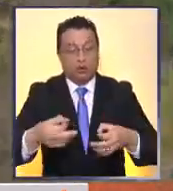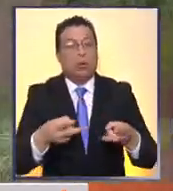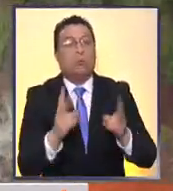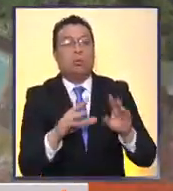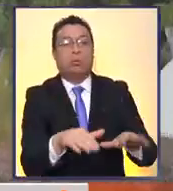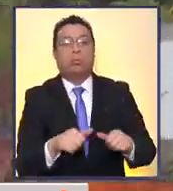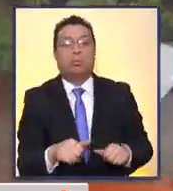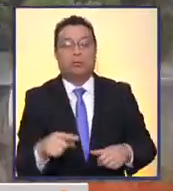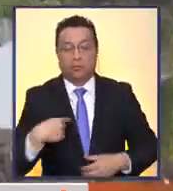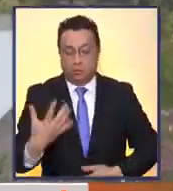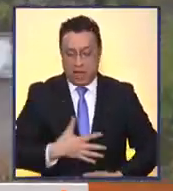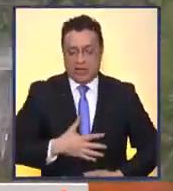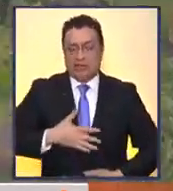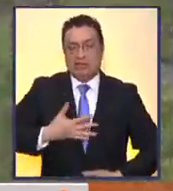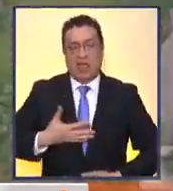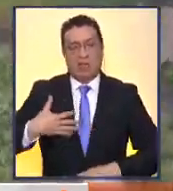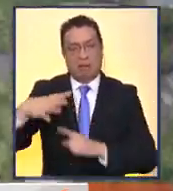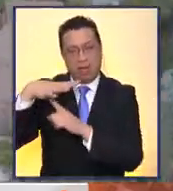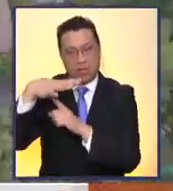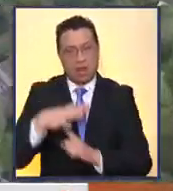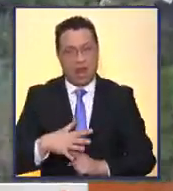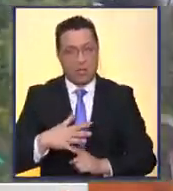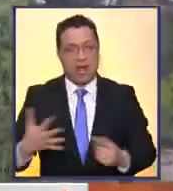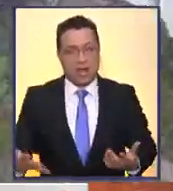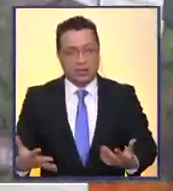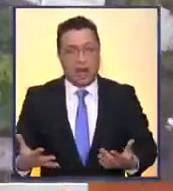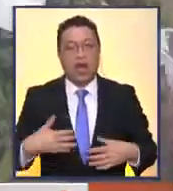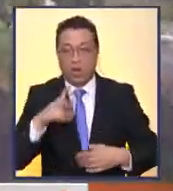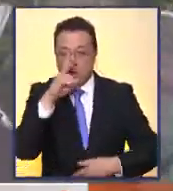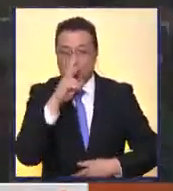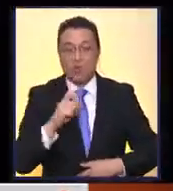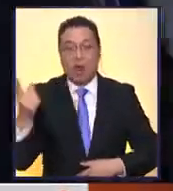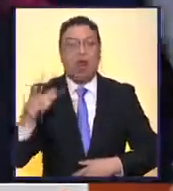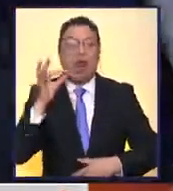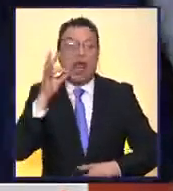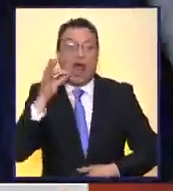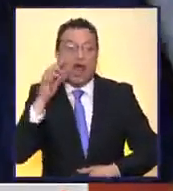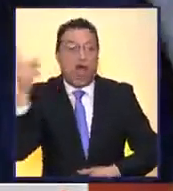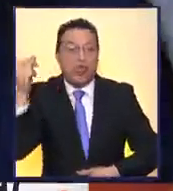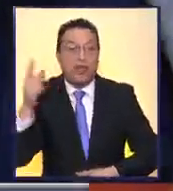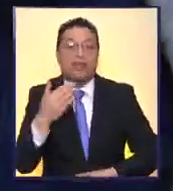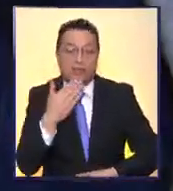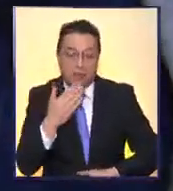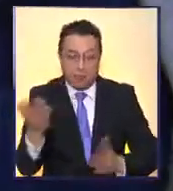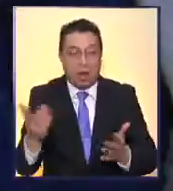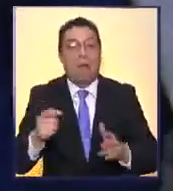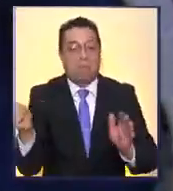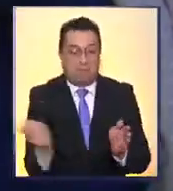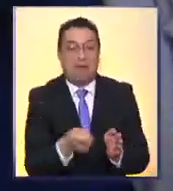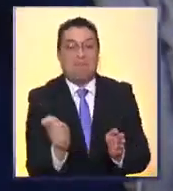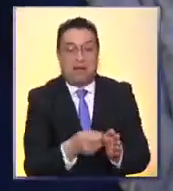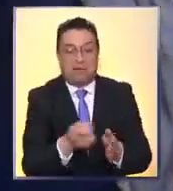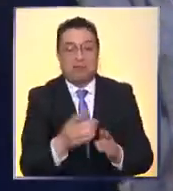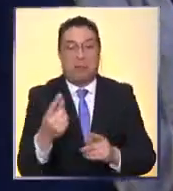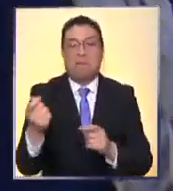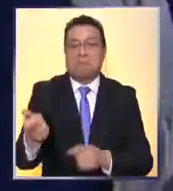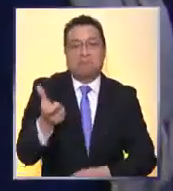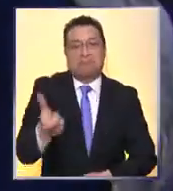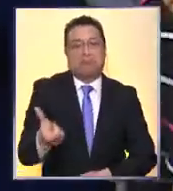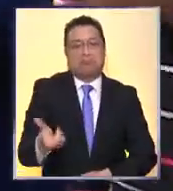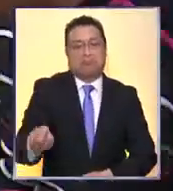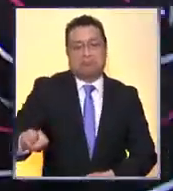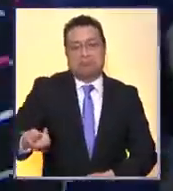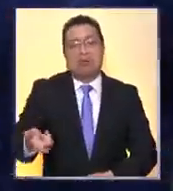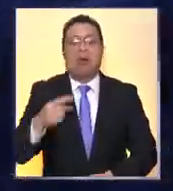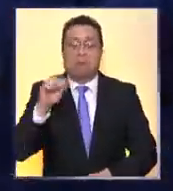sentimos discriminados, un poco como le pasó a los vecinos de Las Condes también, ¿no? Que también están siendo discriminados por los que tienen más plata.